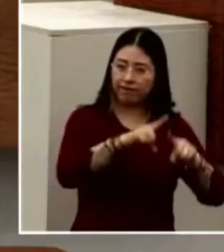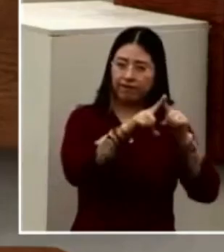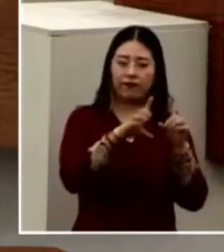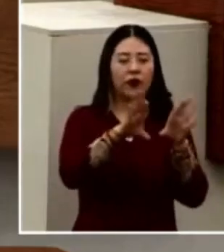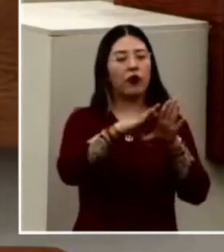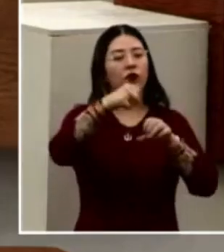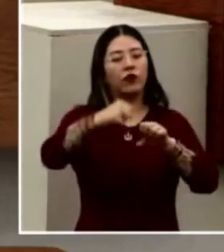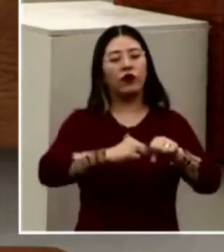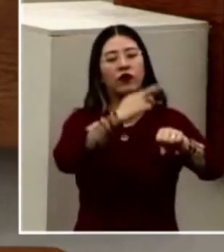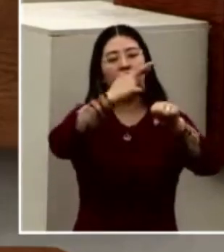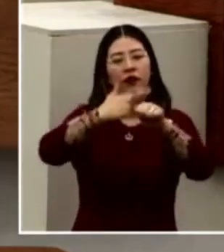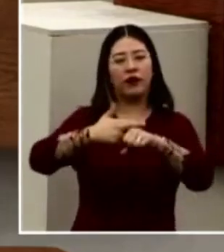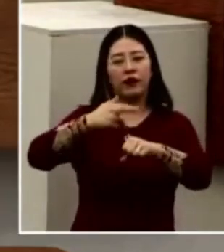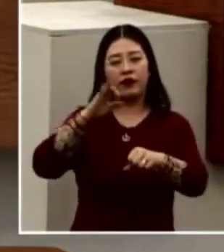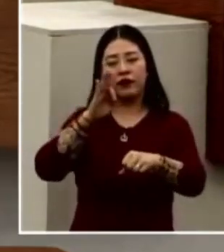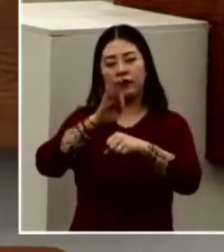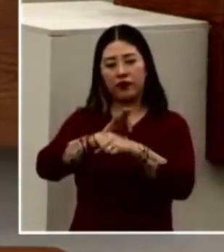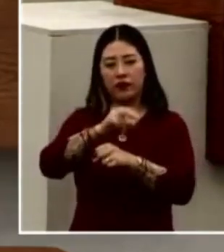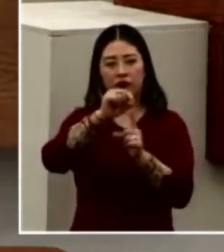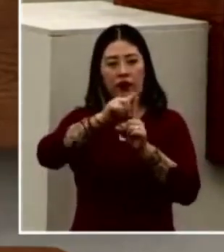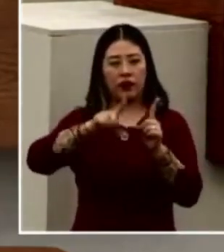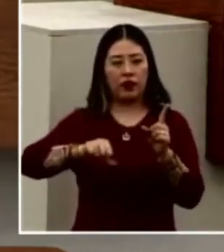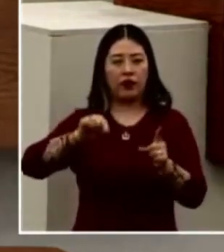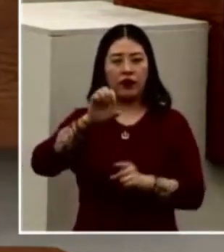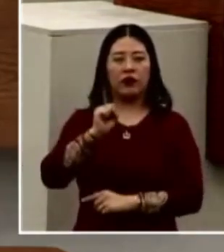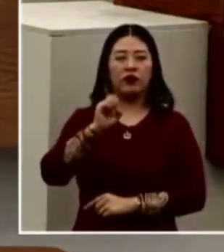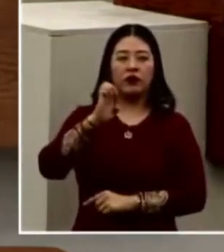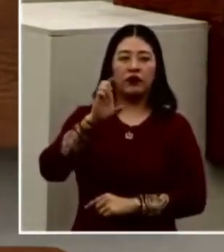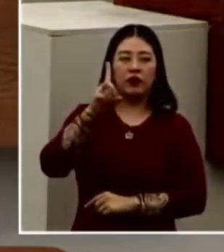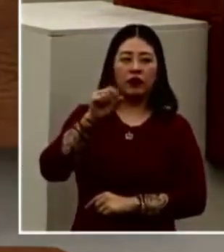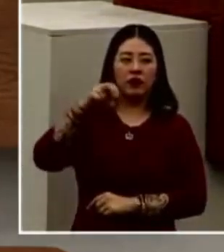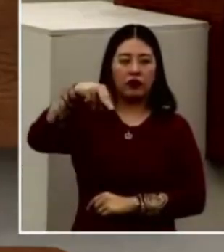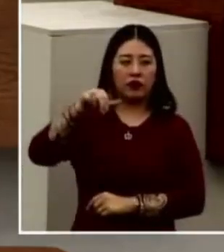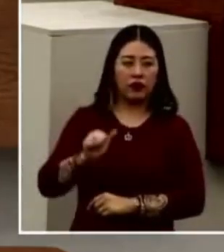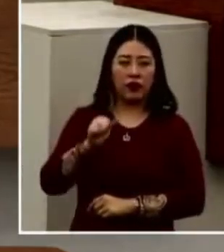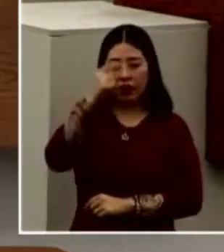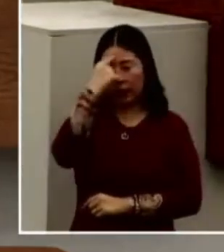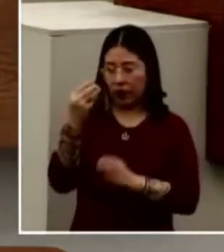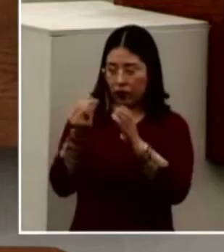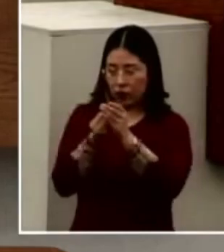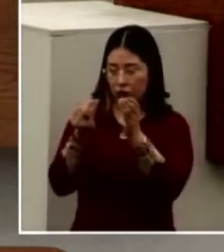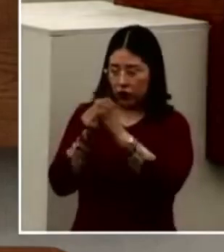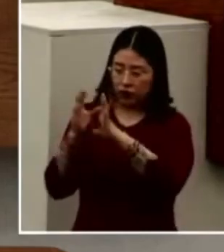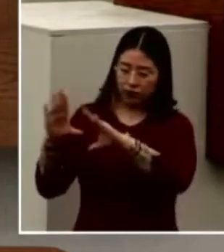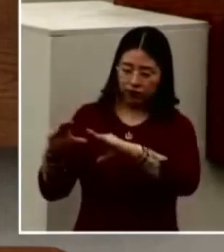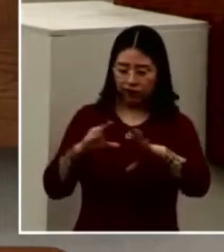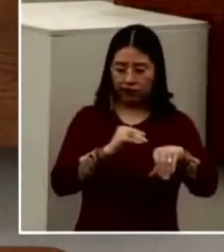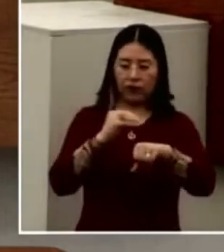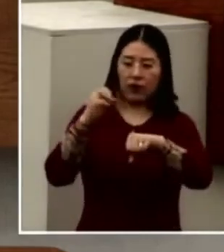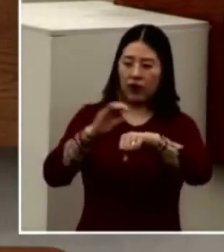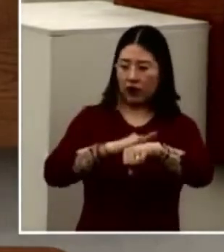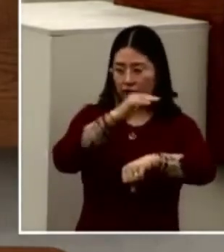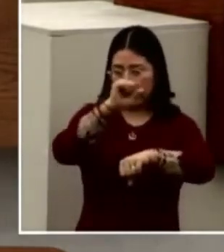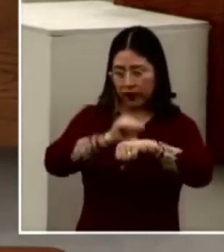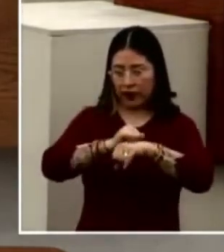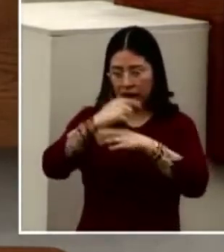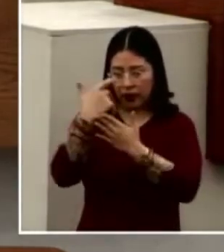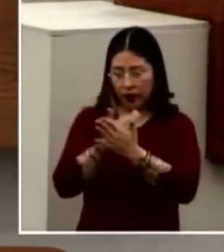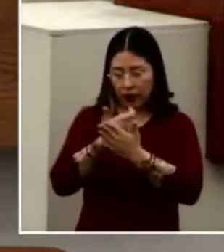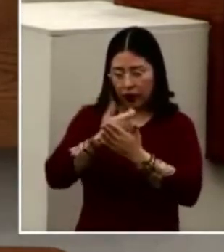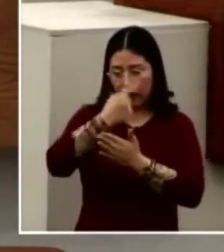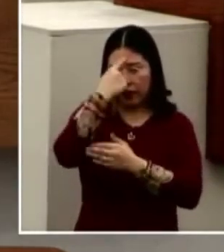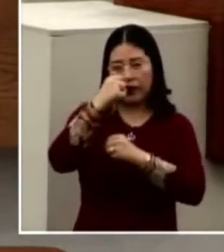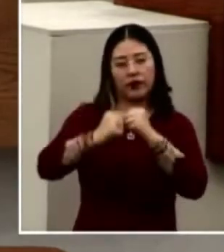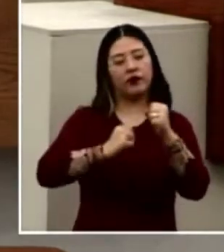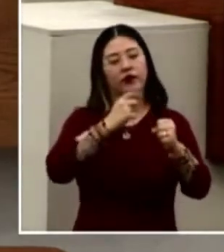la Secretaría de la Defensa Nacional y con los recursos administrativos y financieros de que dispone la Secretaría